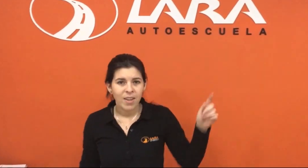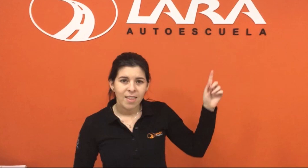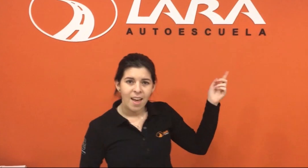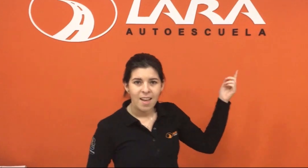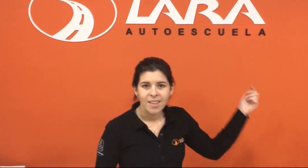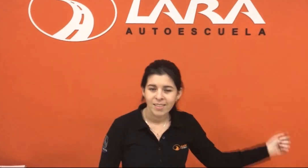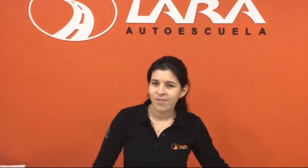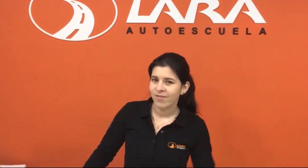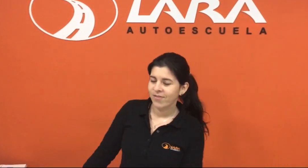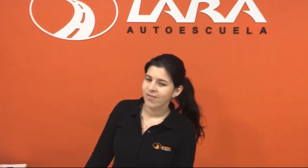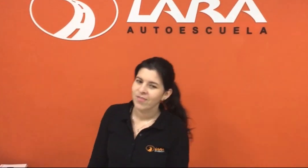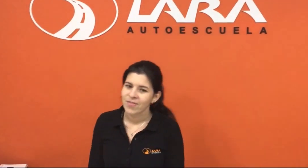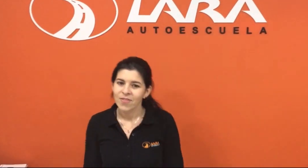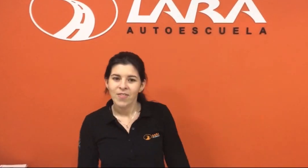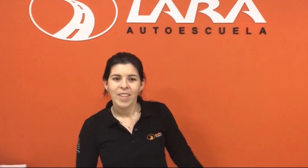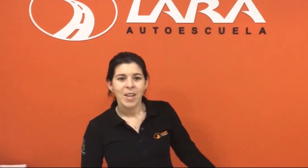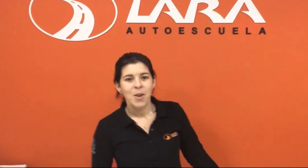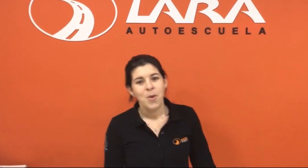¡Feliz Navidad!